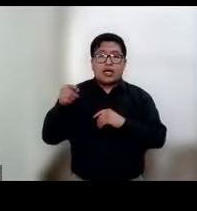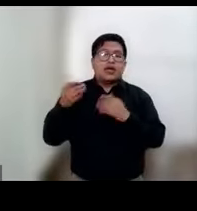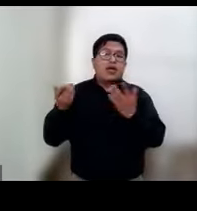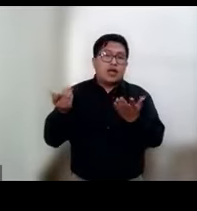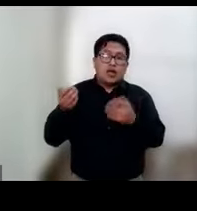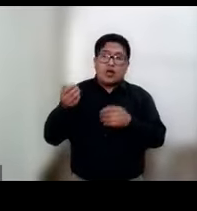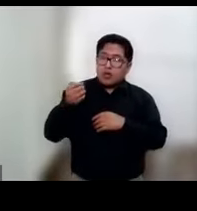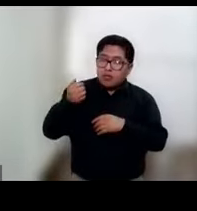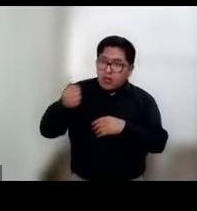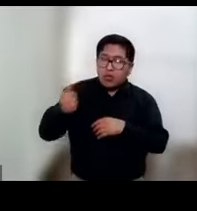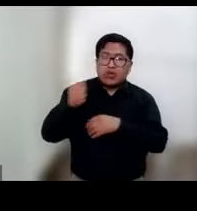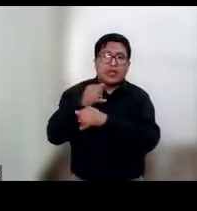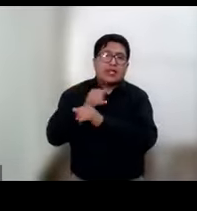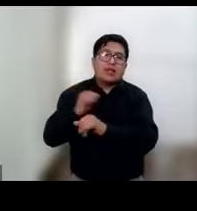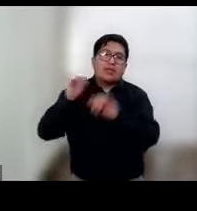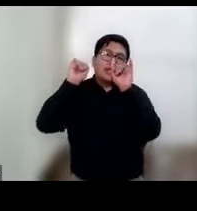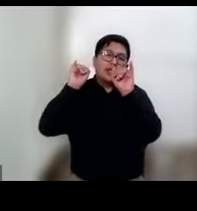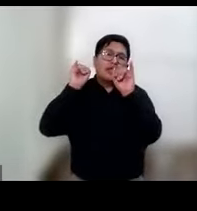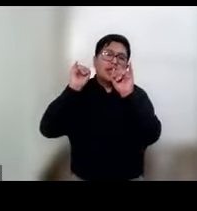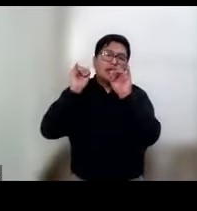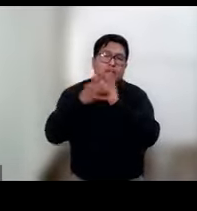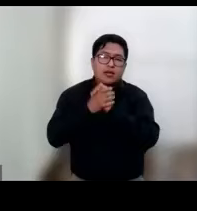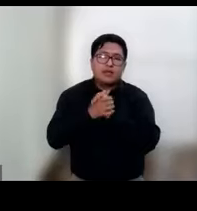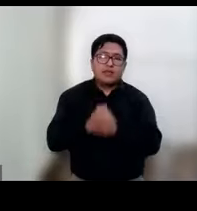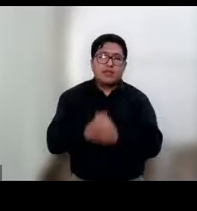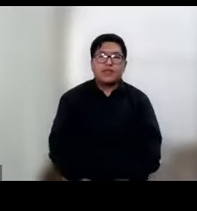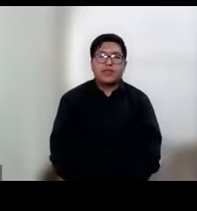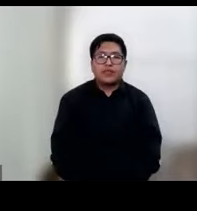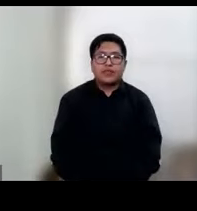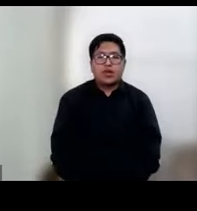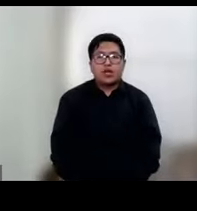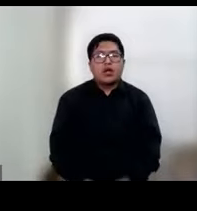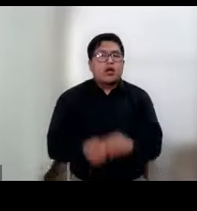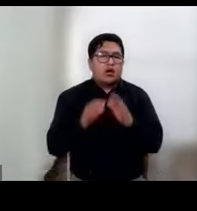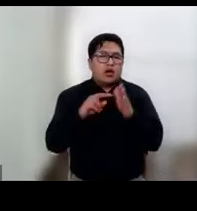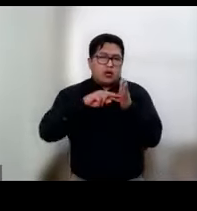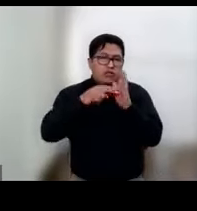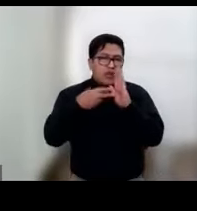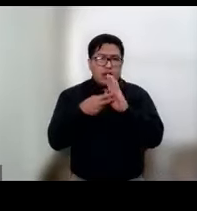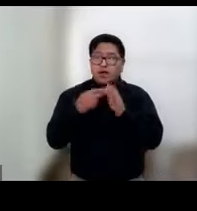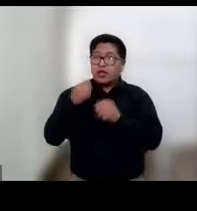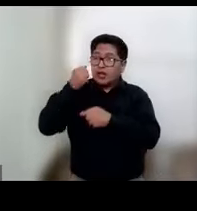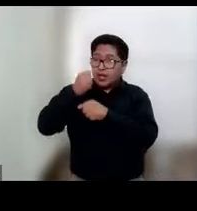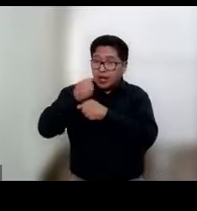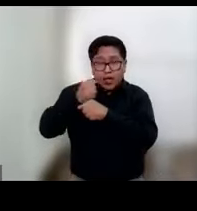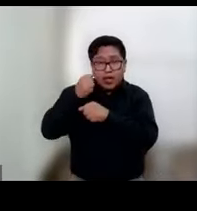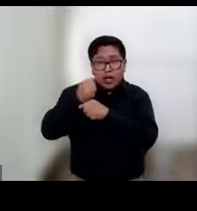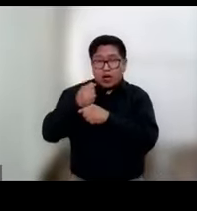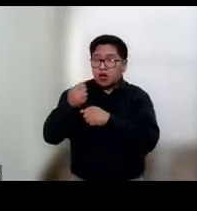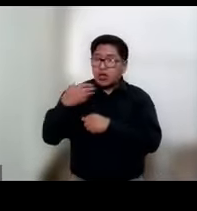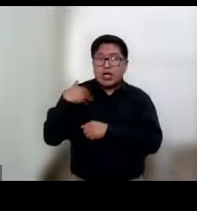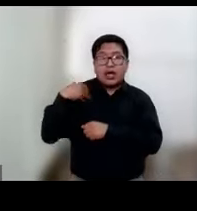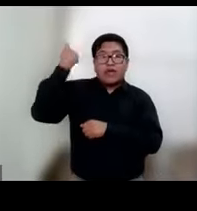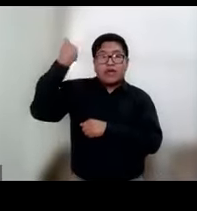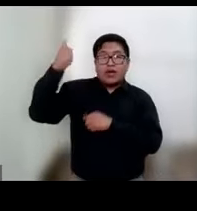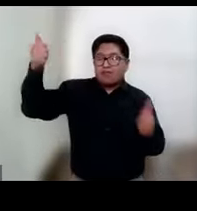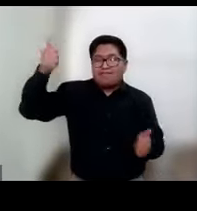ajena trabajador por cuenta ajena es decir cuando hay una relación laboral con una parte empleadora